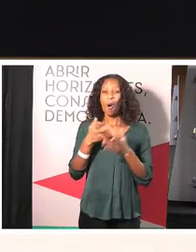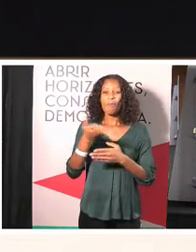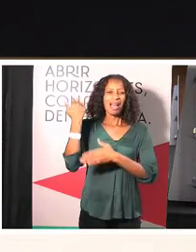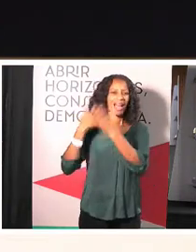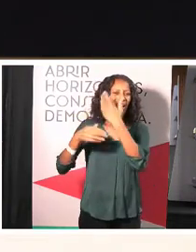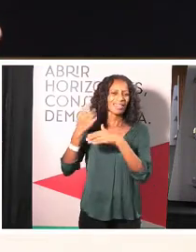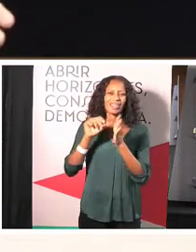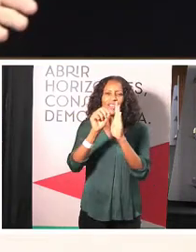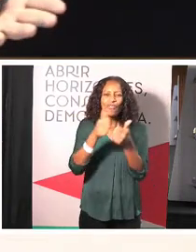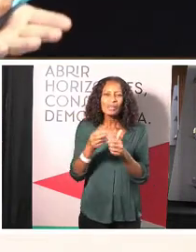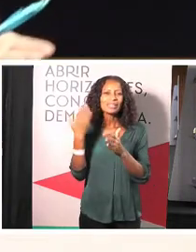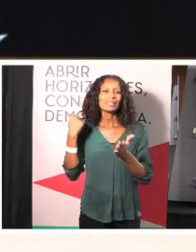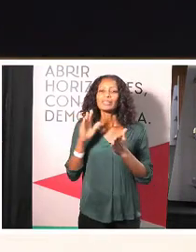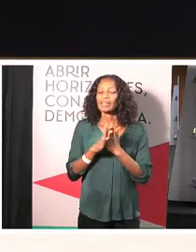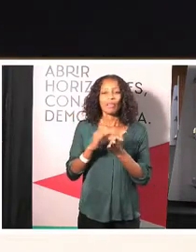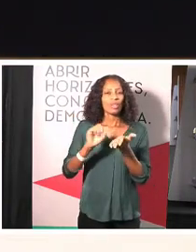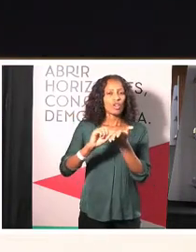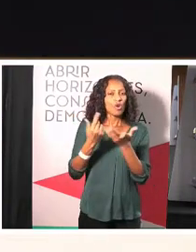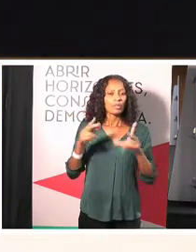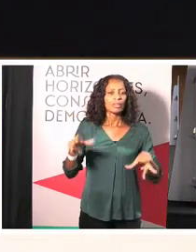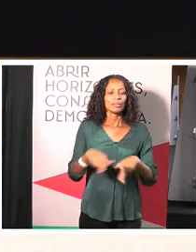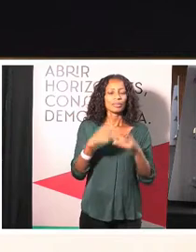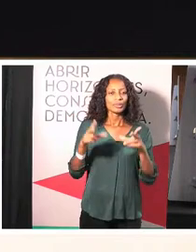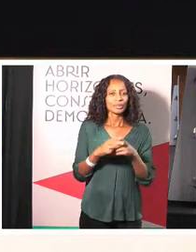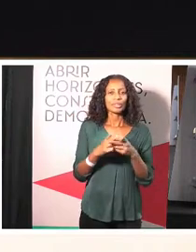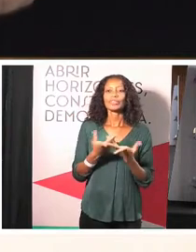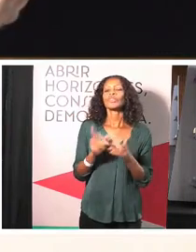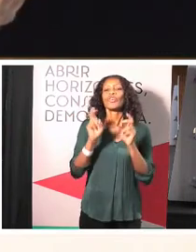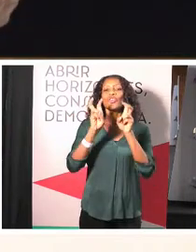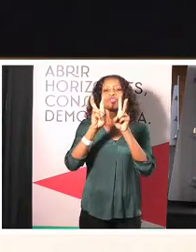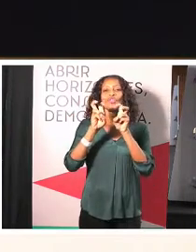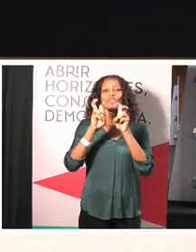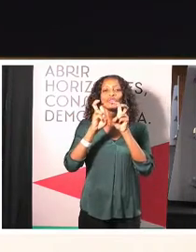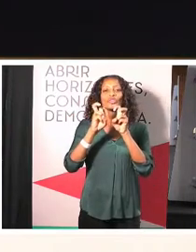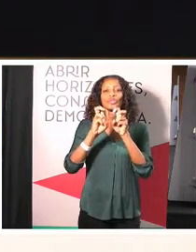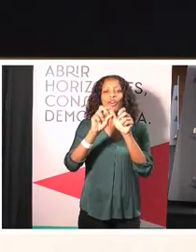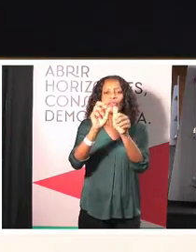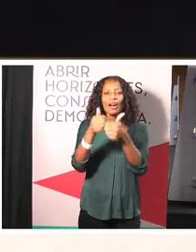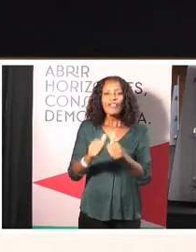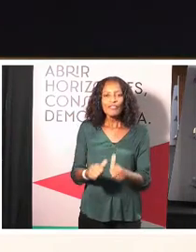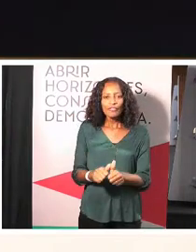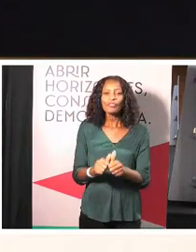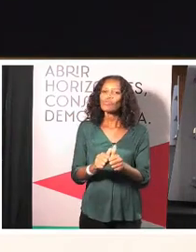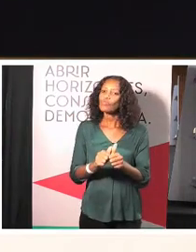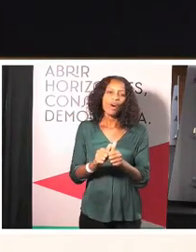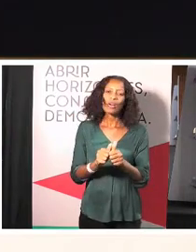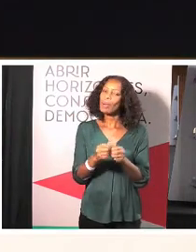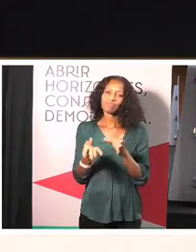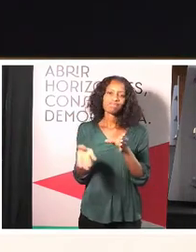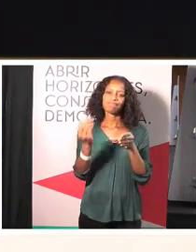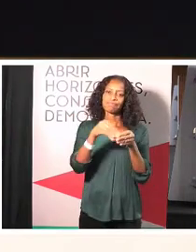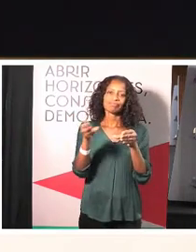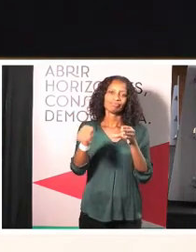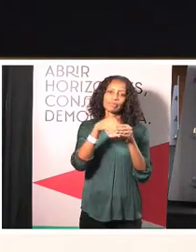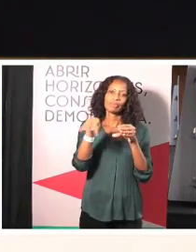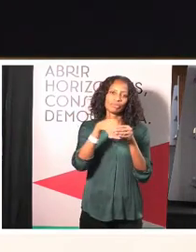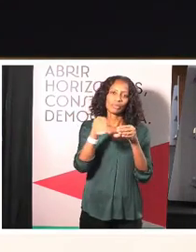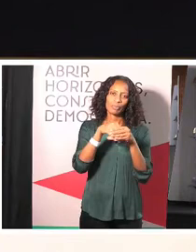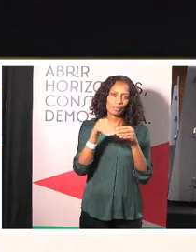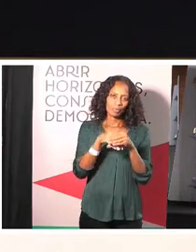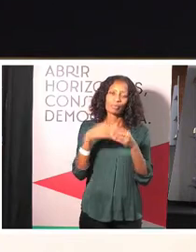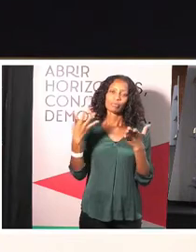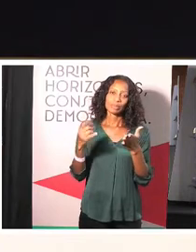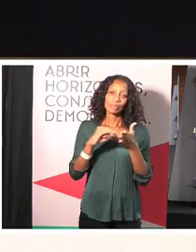nuevo contrato social tiene que incorporar nuevas formas de legitimidad donde las nuevas tecnologías estén en el